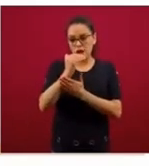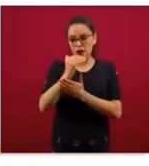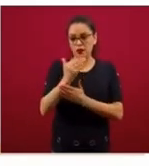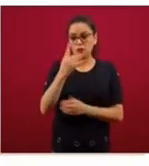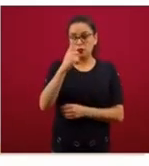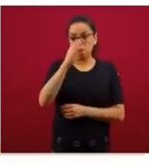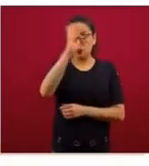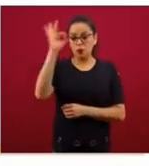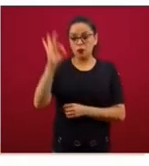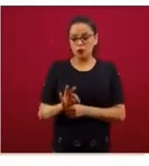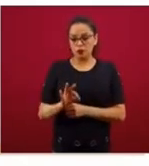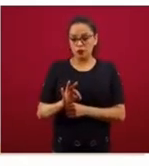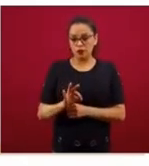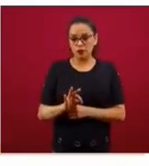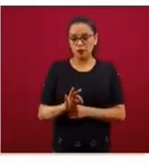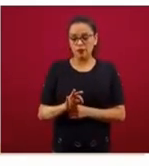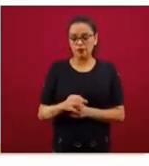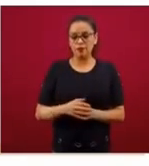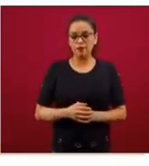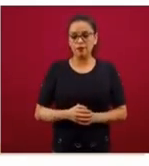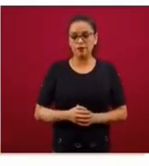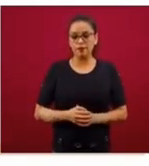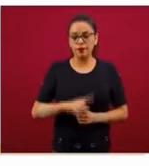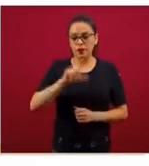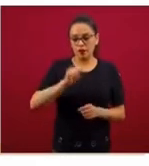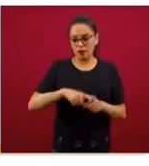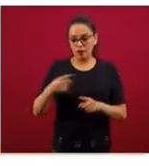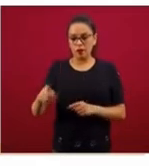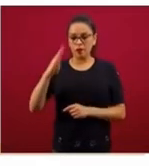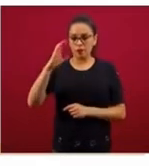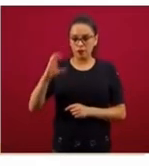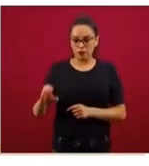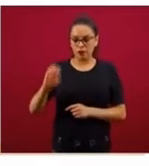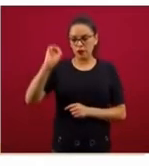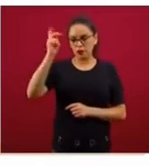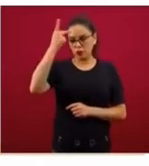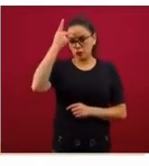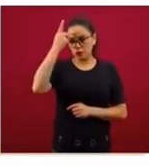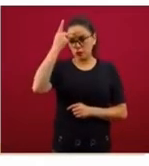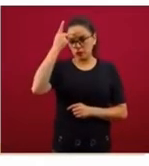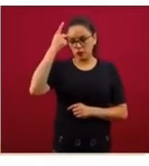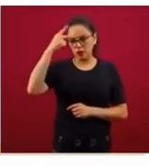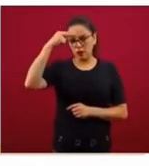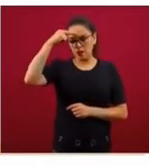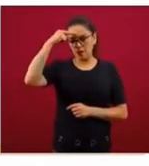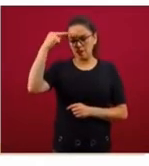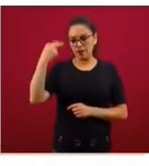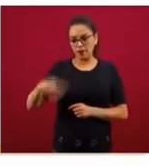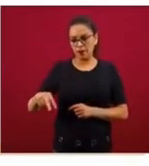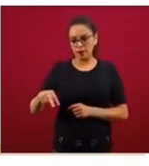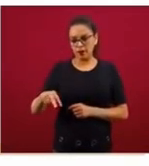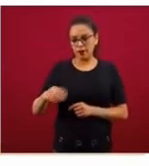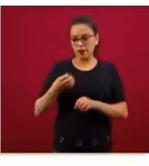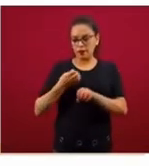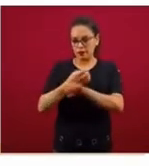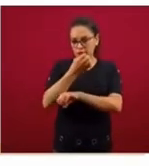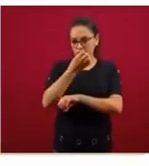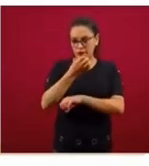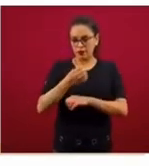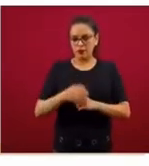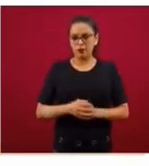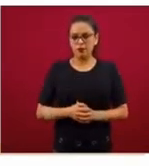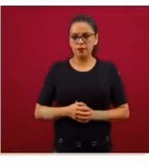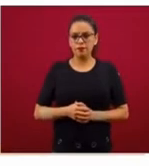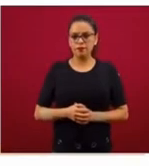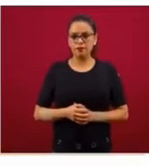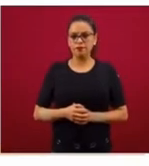esta disponibilidad, seguidas de Baja California, San Luis Potosí y México, el Estado de México, que tienen